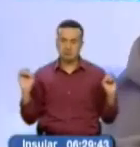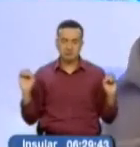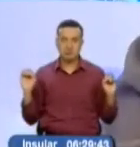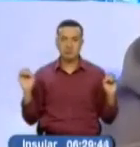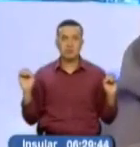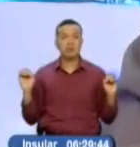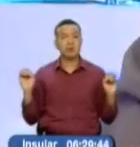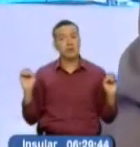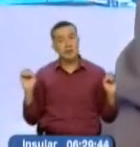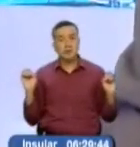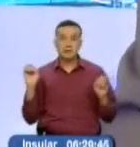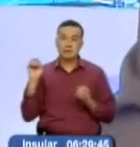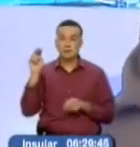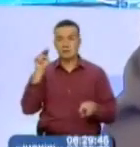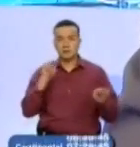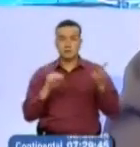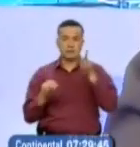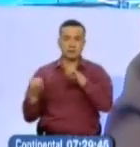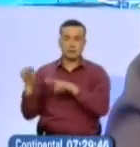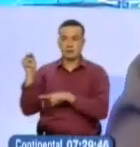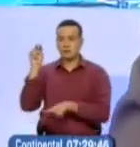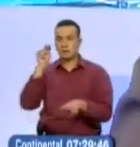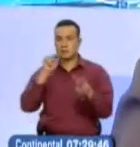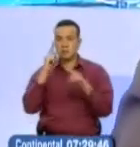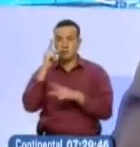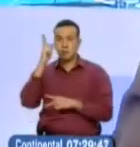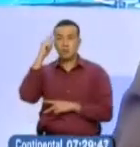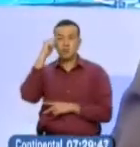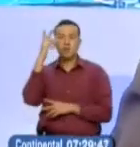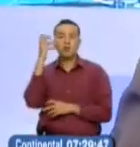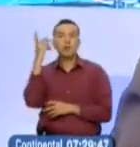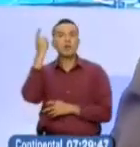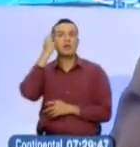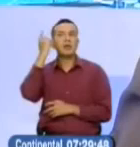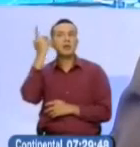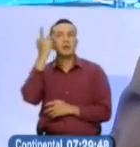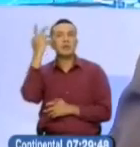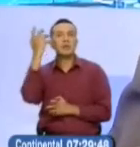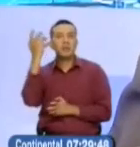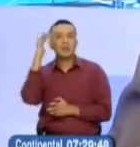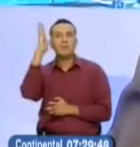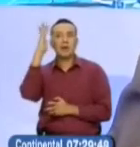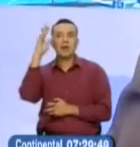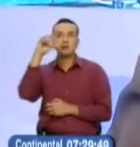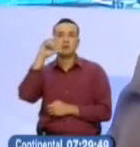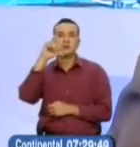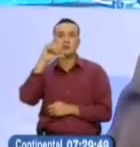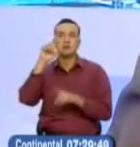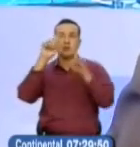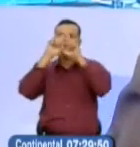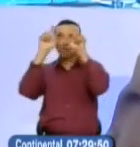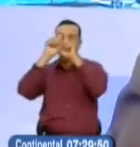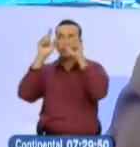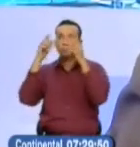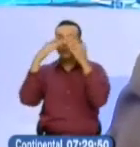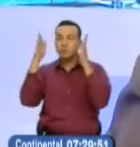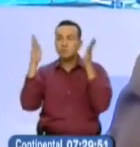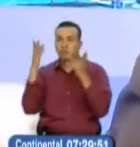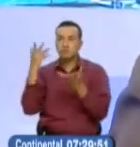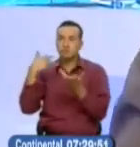decir hay hay indicios de que el gobierno piensa abrirse mucho más al sector empresarial